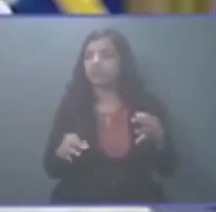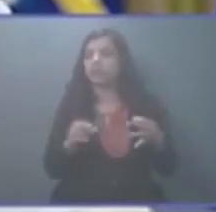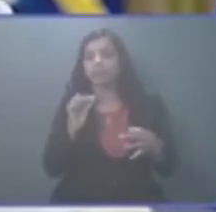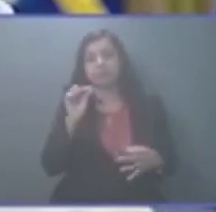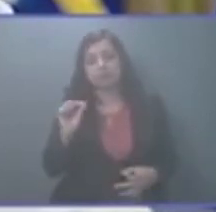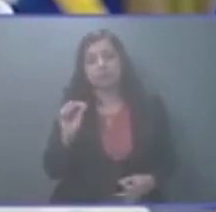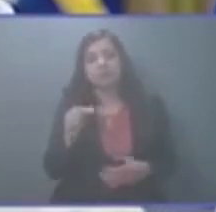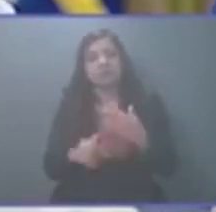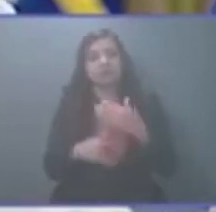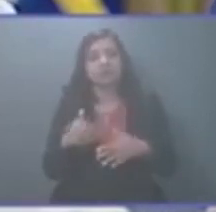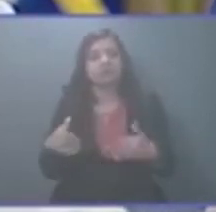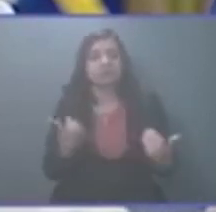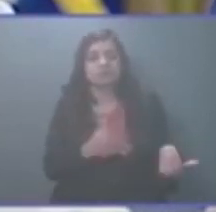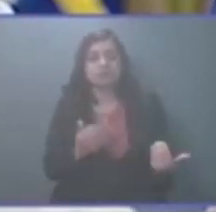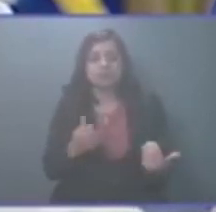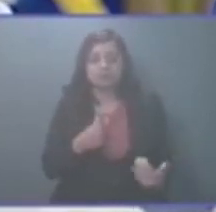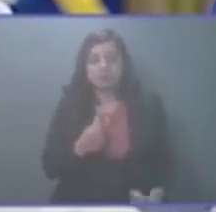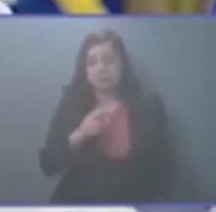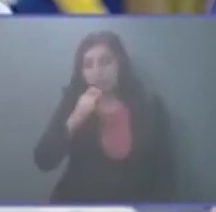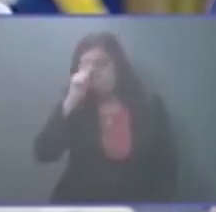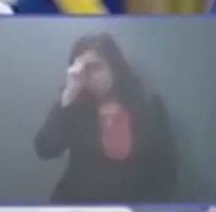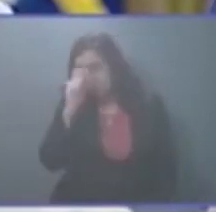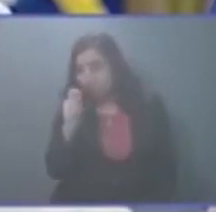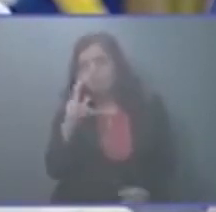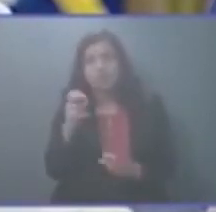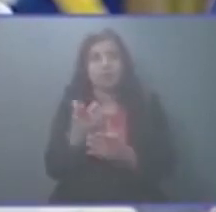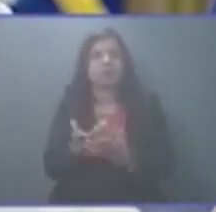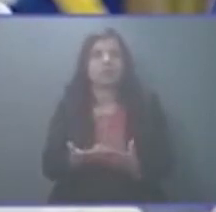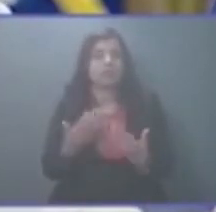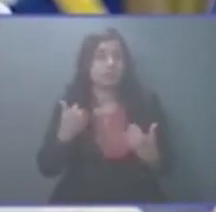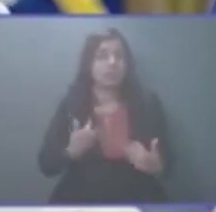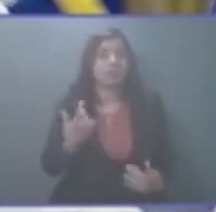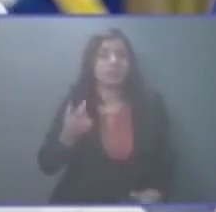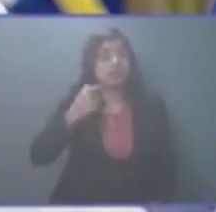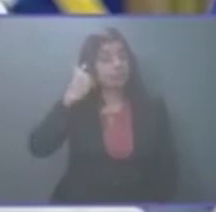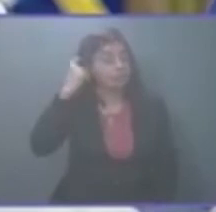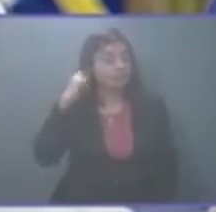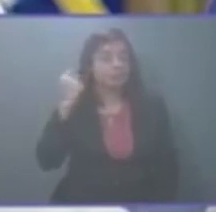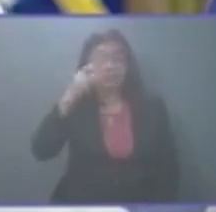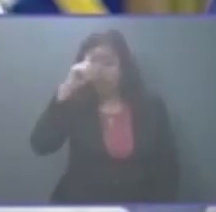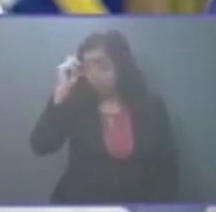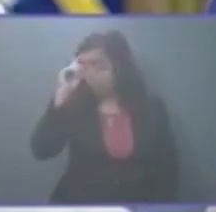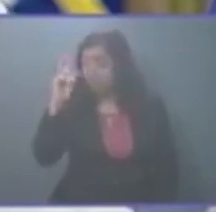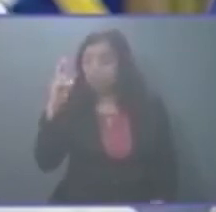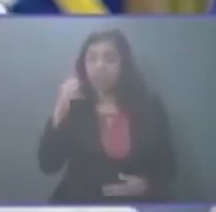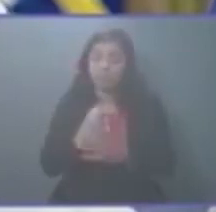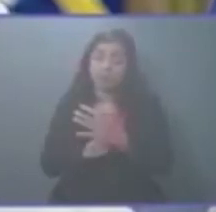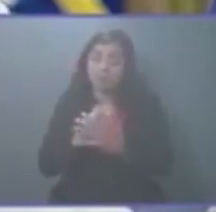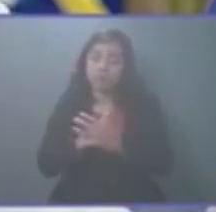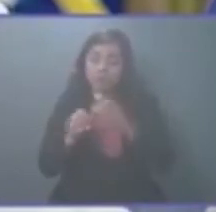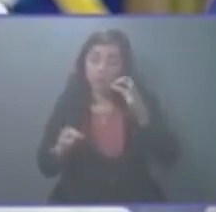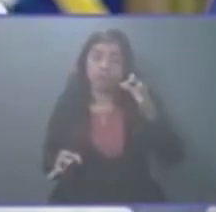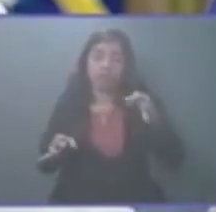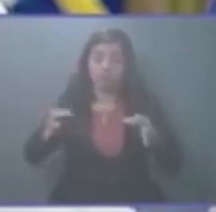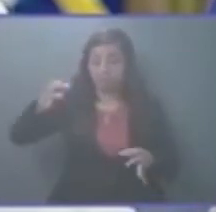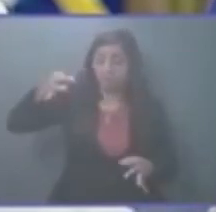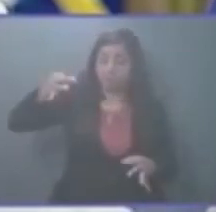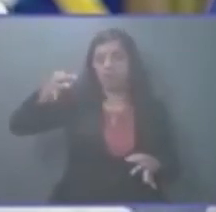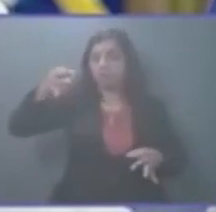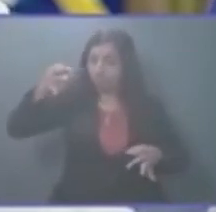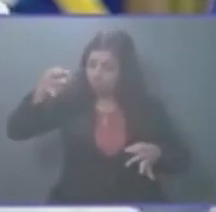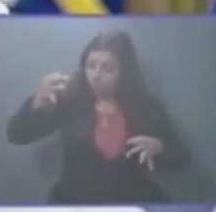un acto de reconocimiento a los derechos de los trabajadores y es un acto de justicia social para con todos ustedes